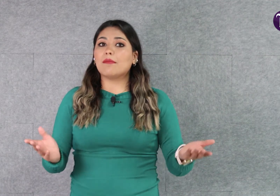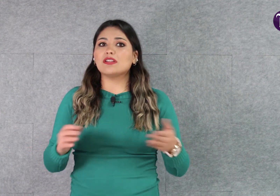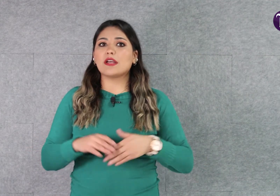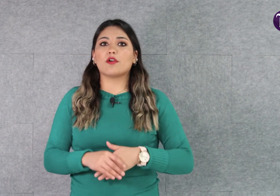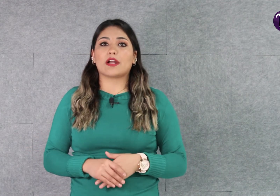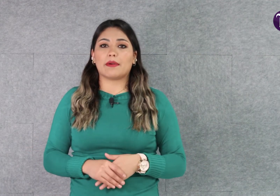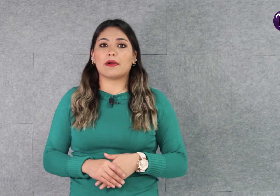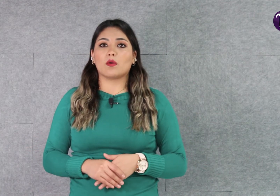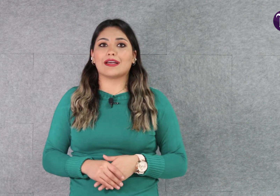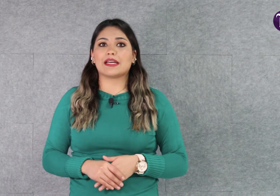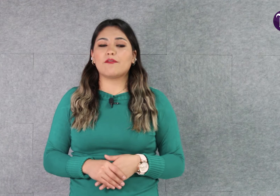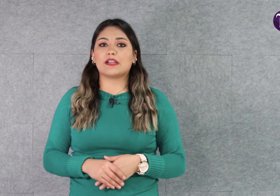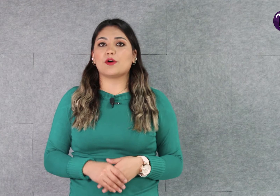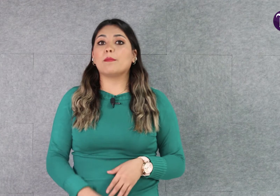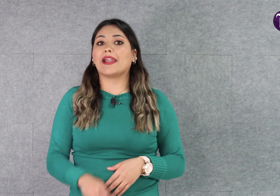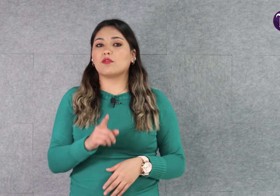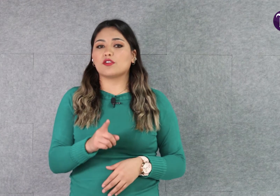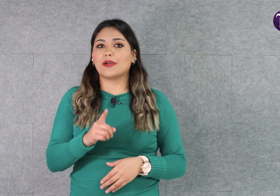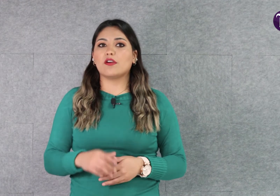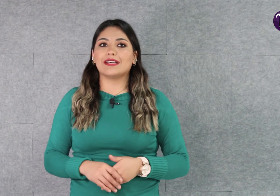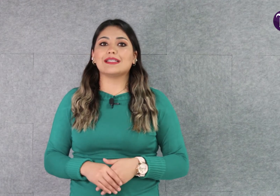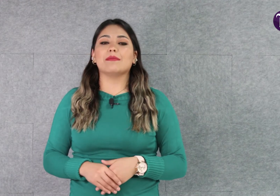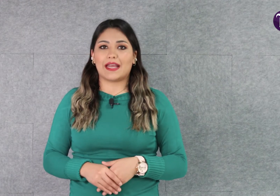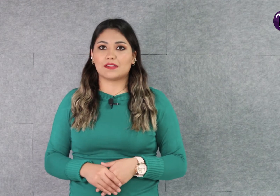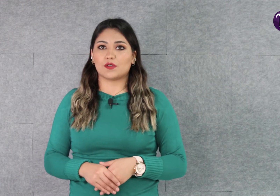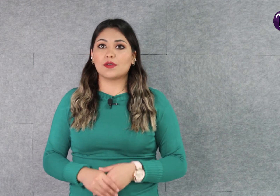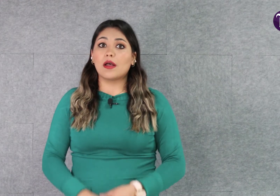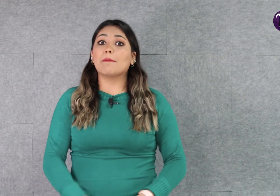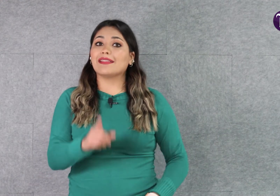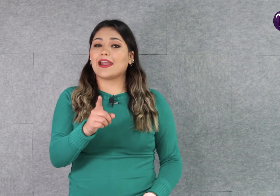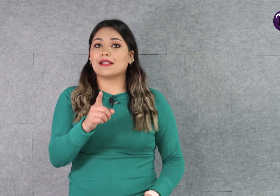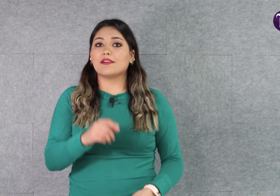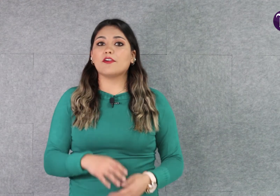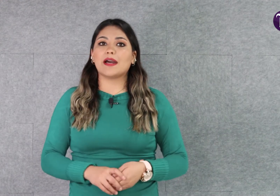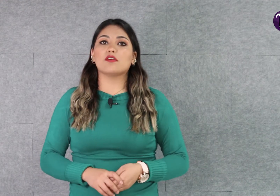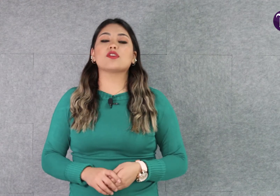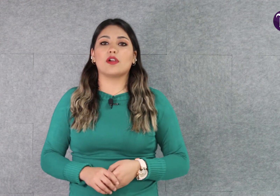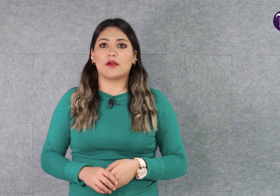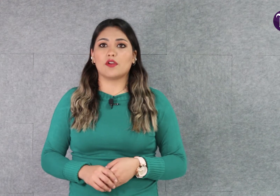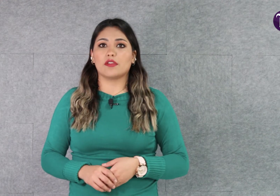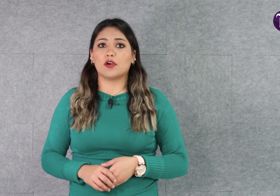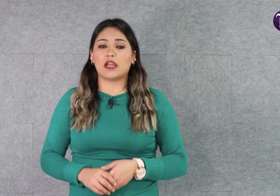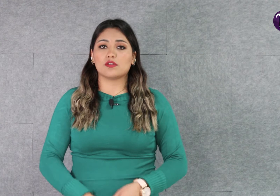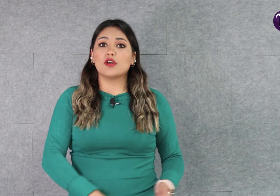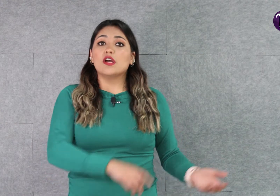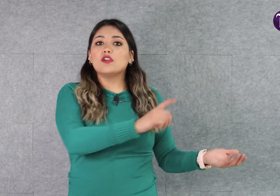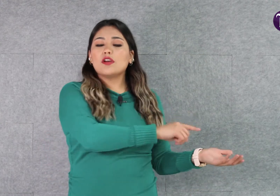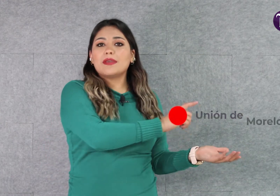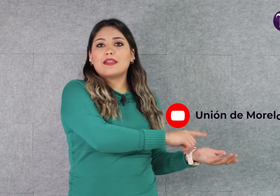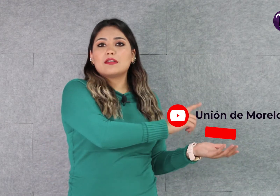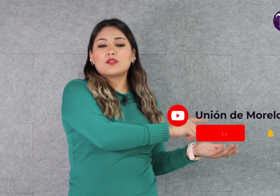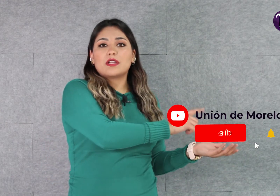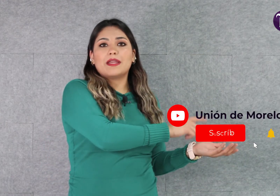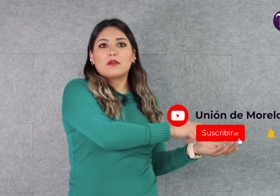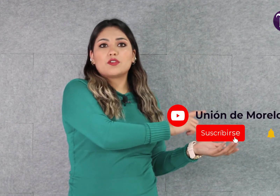anb le aseguro que habrá vacunas de refuerzo para adultos mayores y maestros mantengan informados con la unión de morelos no se